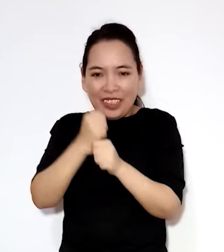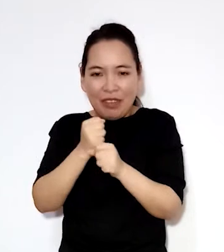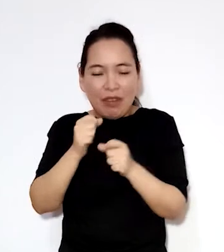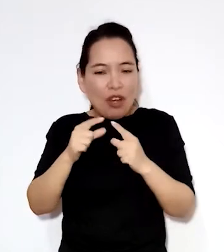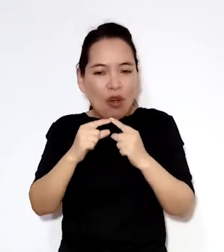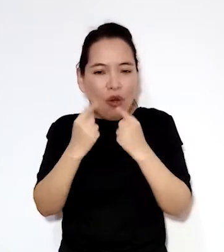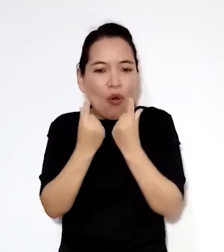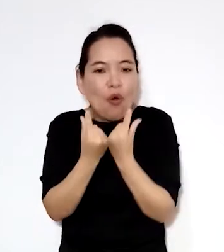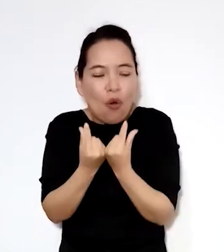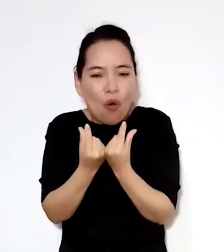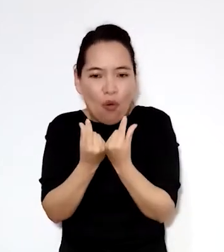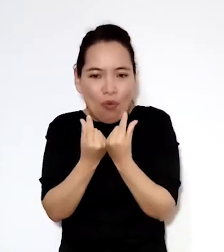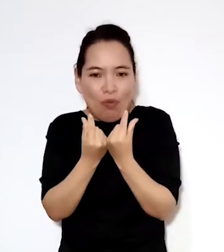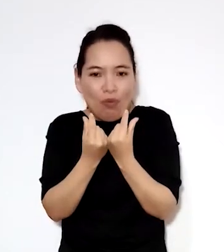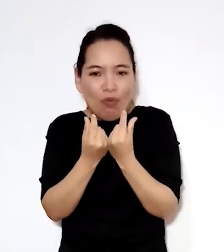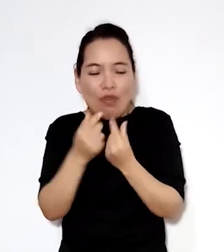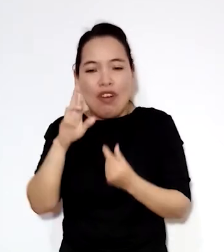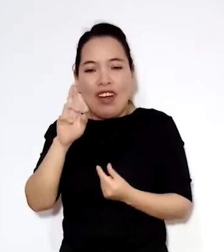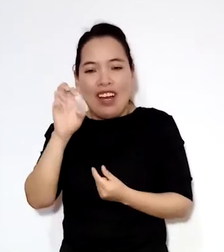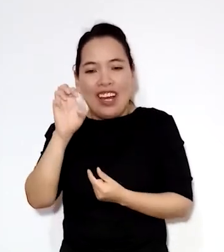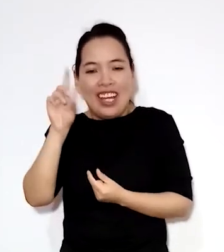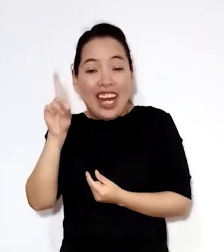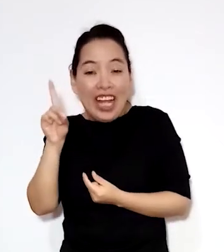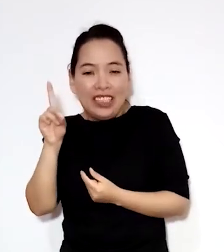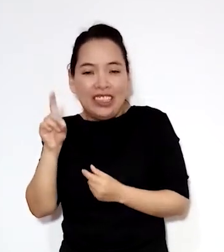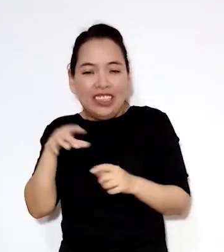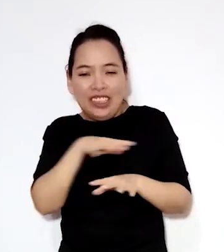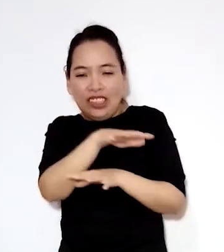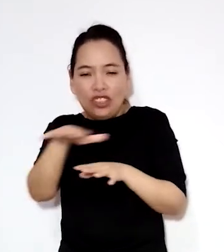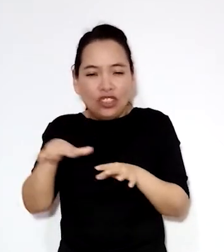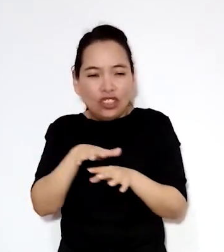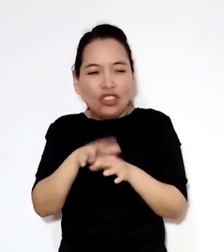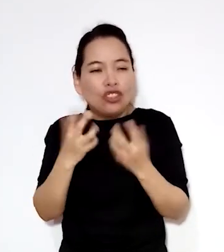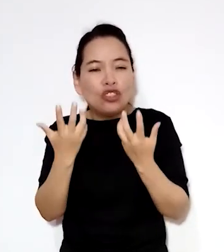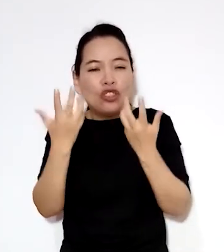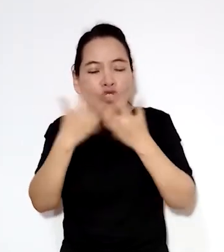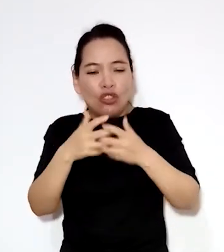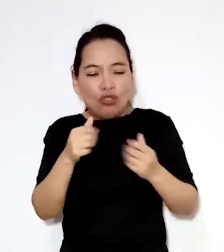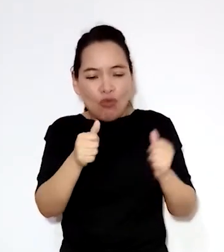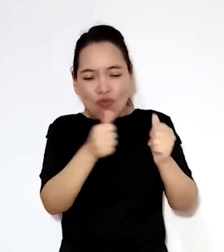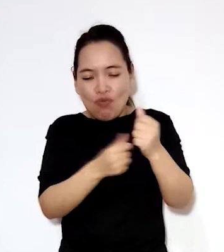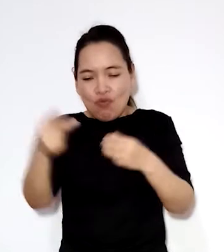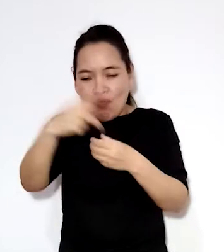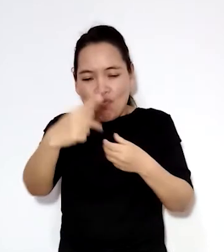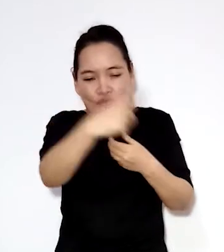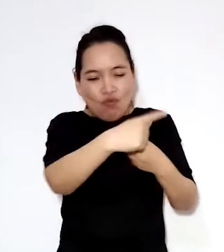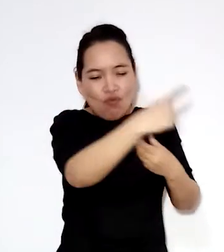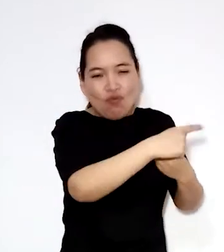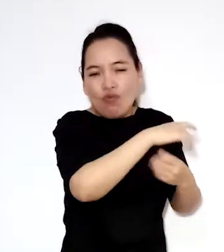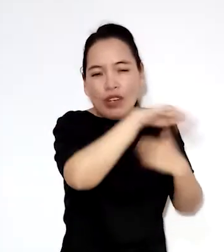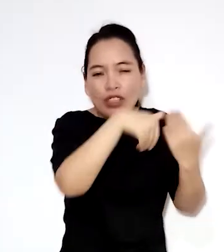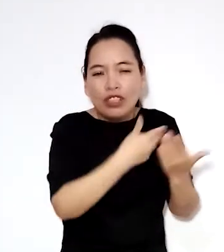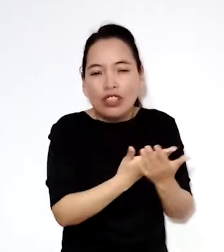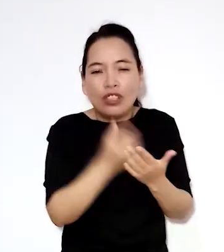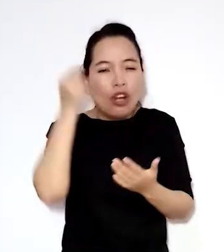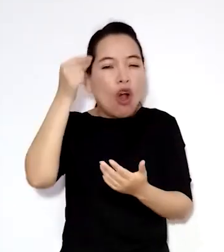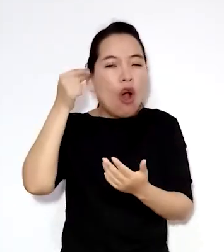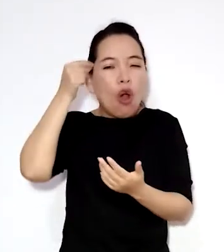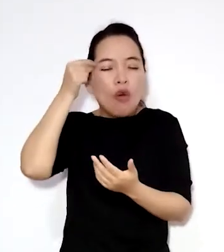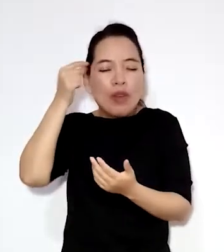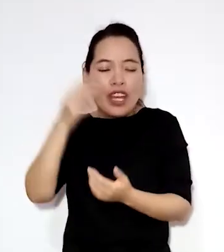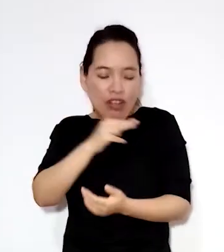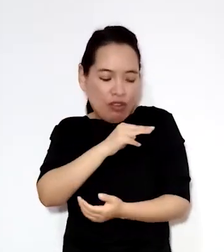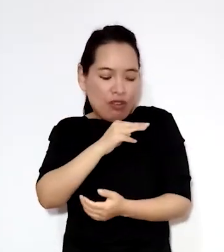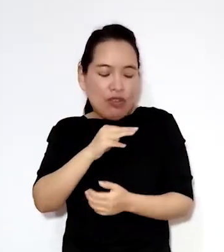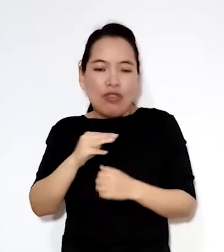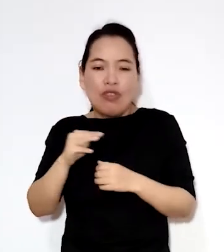damos cuenta que sin ese trabajo colectivo, sin ese trabajo en red, sin ese trabajo donde todos los actores, es decir, los gobiernos,